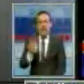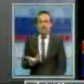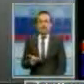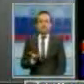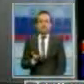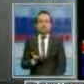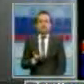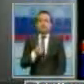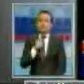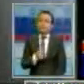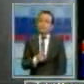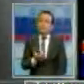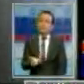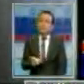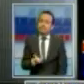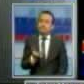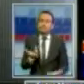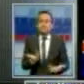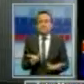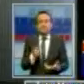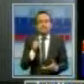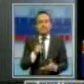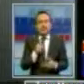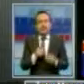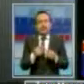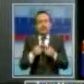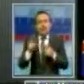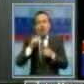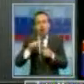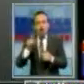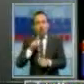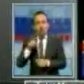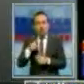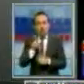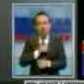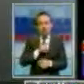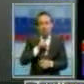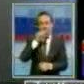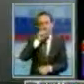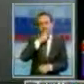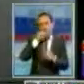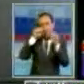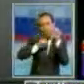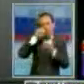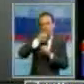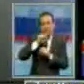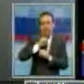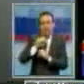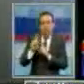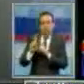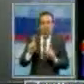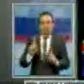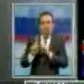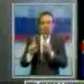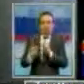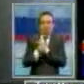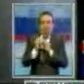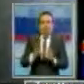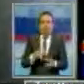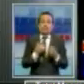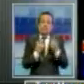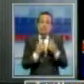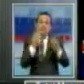Piñera. Entonces, obviamente que la cantidad de coroneles ha disminuido bastante. Entonces, ahora, eso es distinto, que igual se necesite la